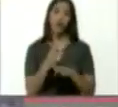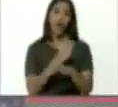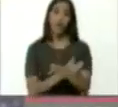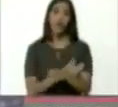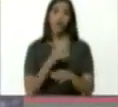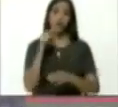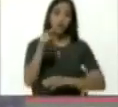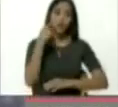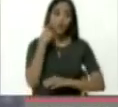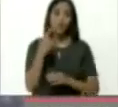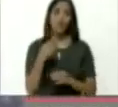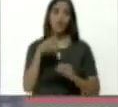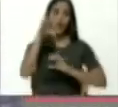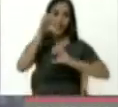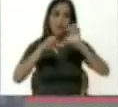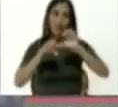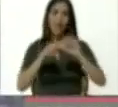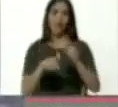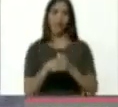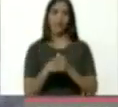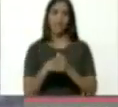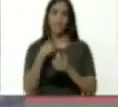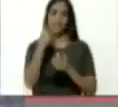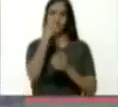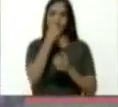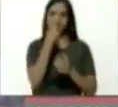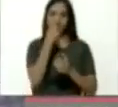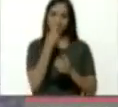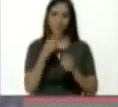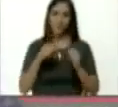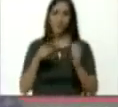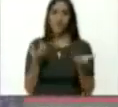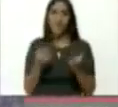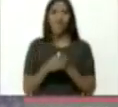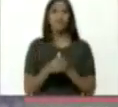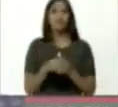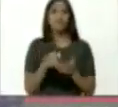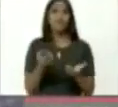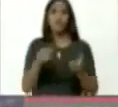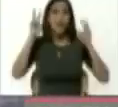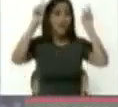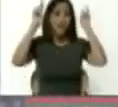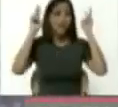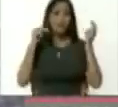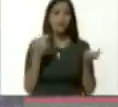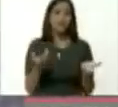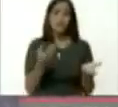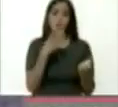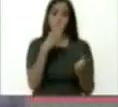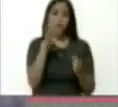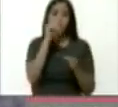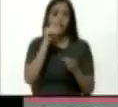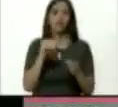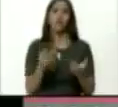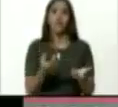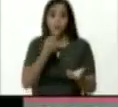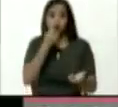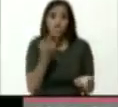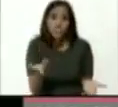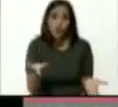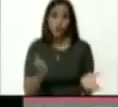tú ves un animal que tiene trompe cochino, rabo de cochino, pate cochino, eso no es una liebre, ni un ornitorrinco, ni una iguana, es un cochino.